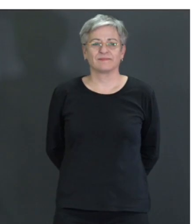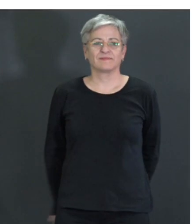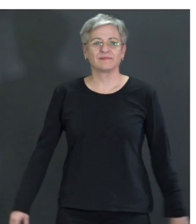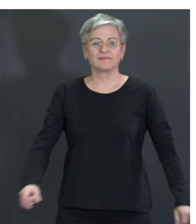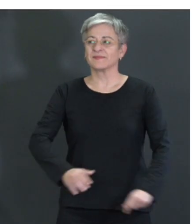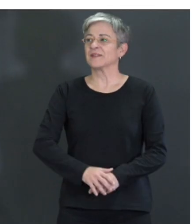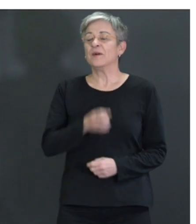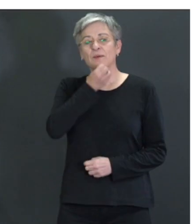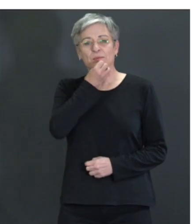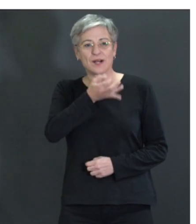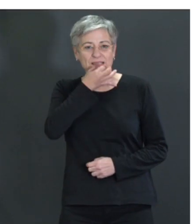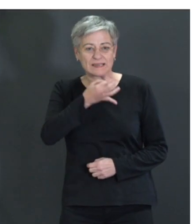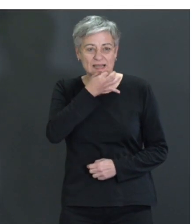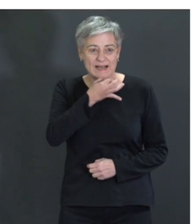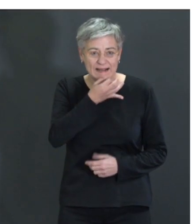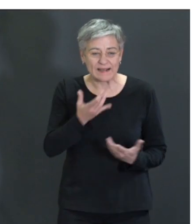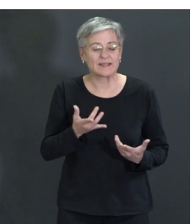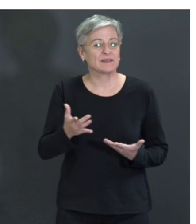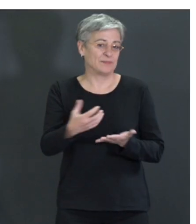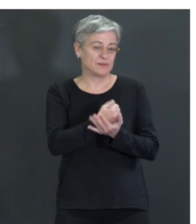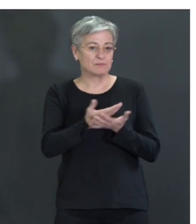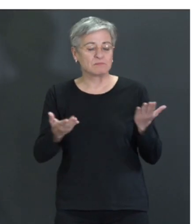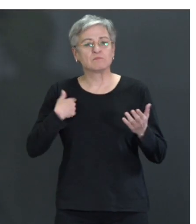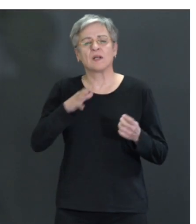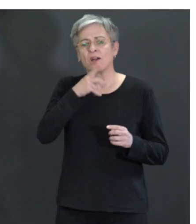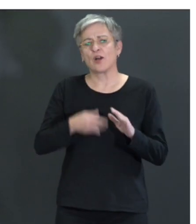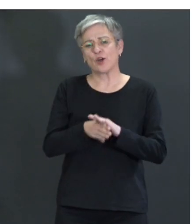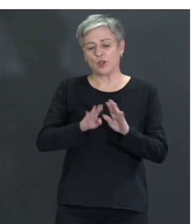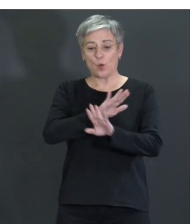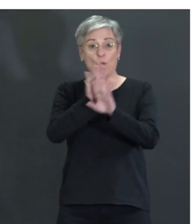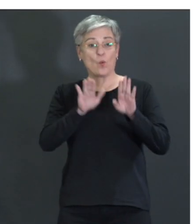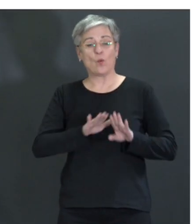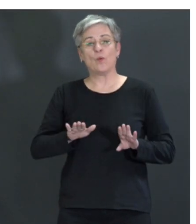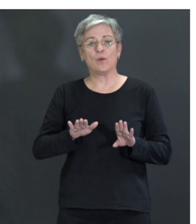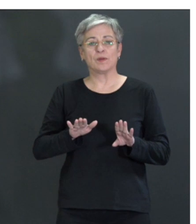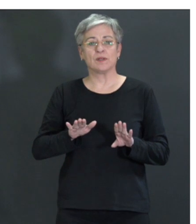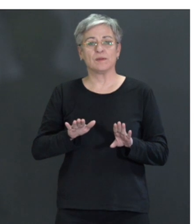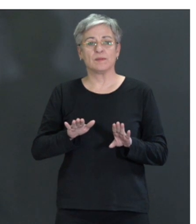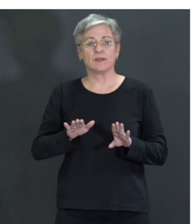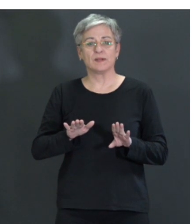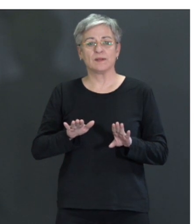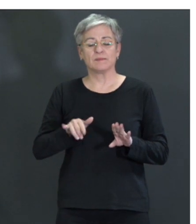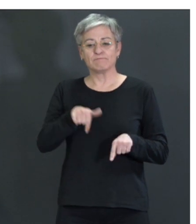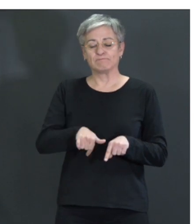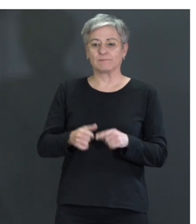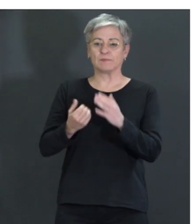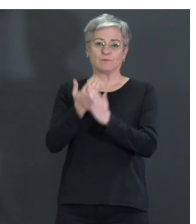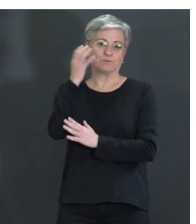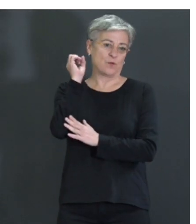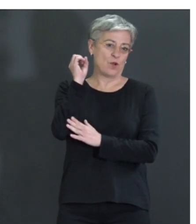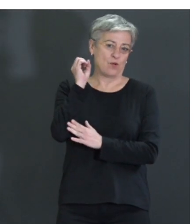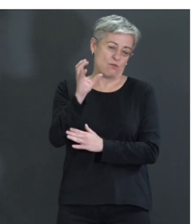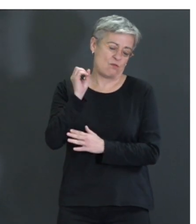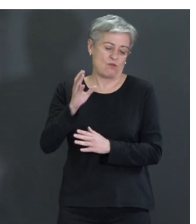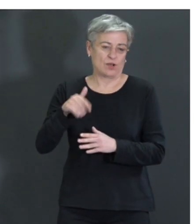Buenas casi tardes a todos. Vamos a continuar con ya la última parte de esta jornada, que va a